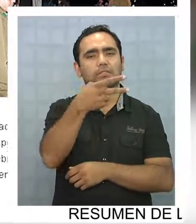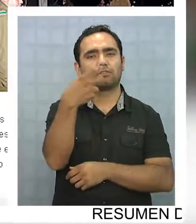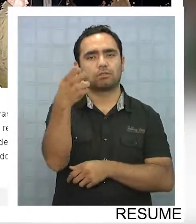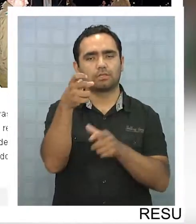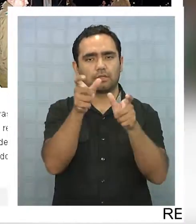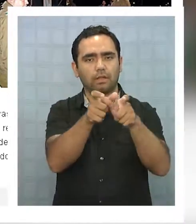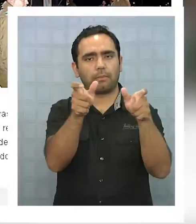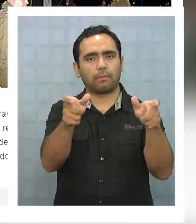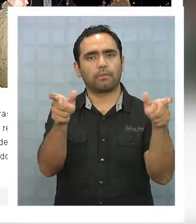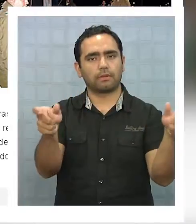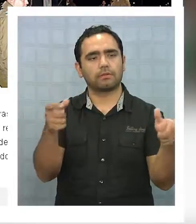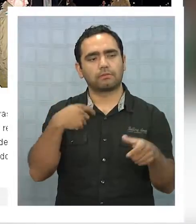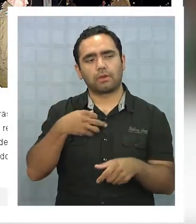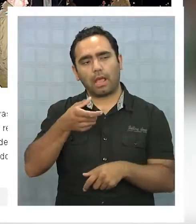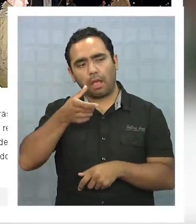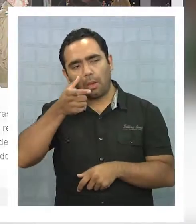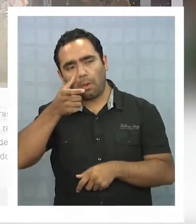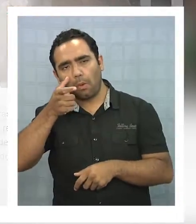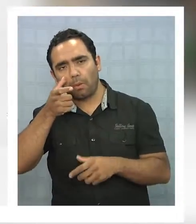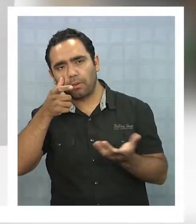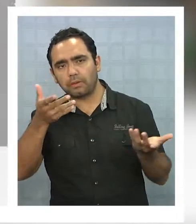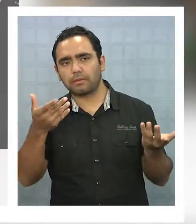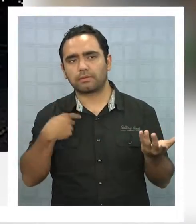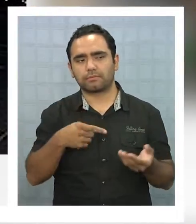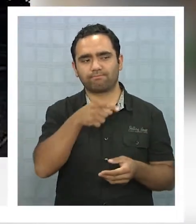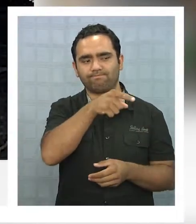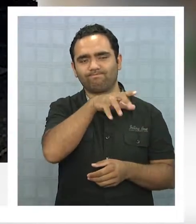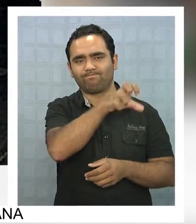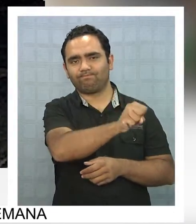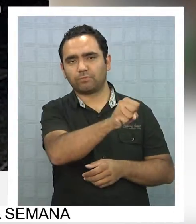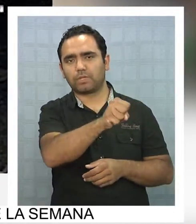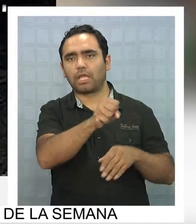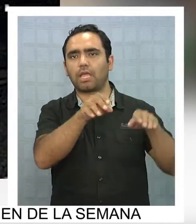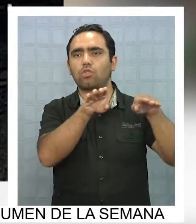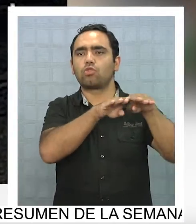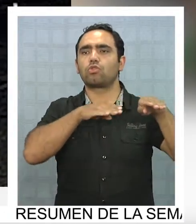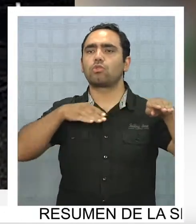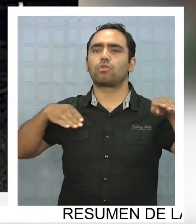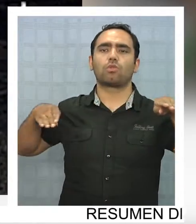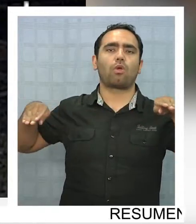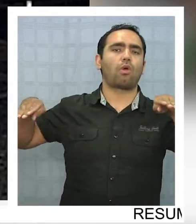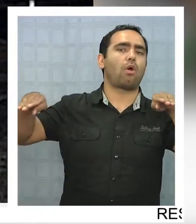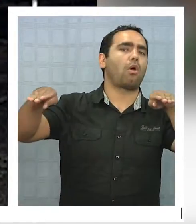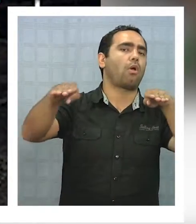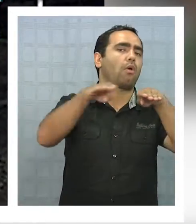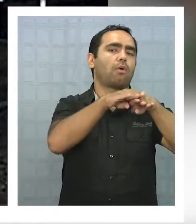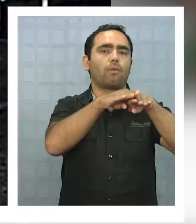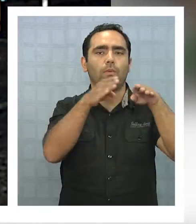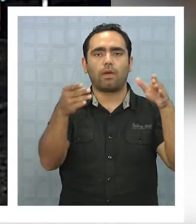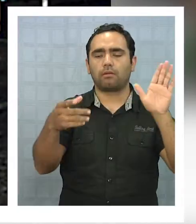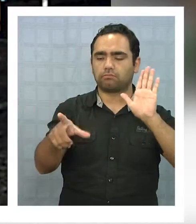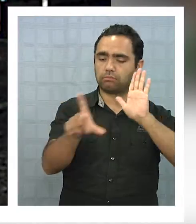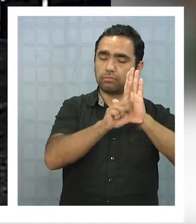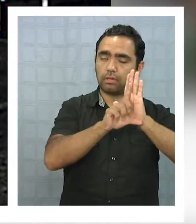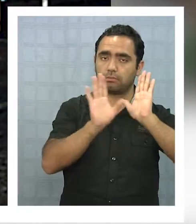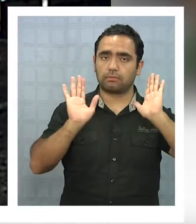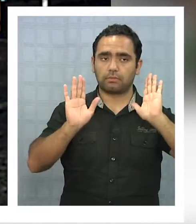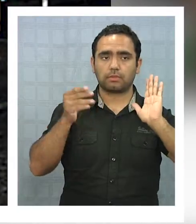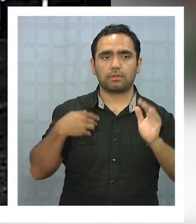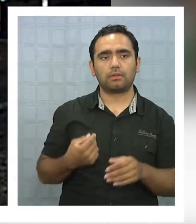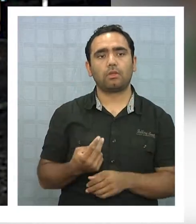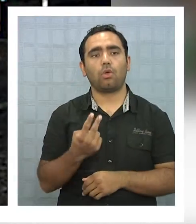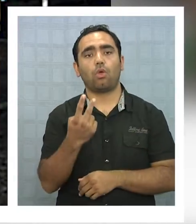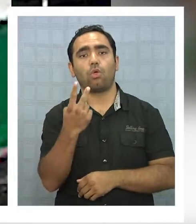que se encontraban en el lugar, aludiendo a que todos somos iguales ante la ley. Según los informes pertinentes,